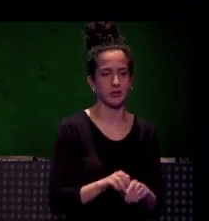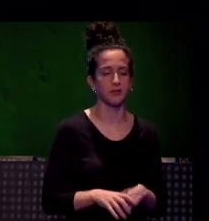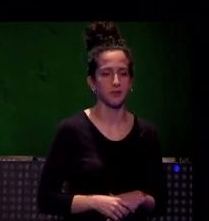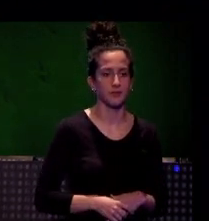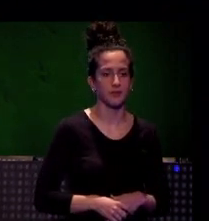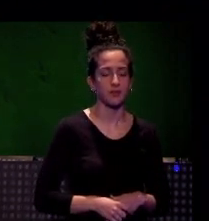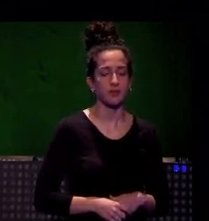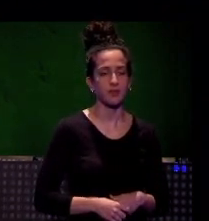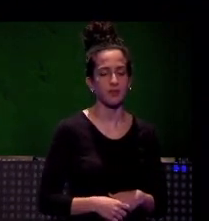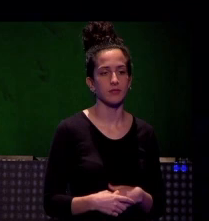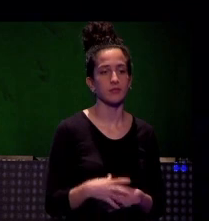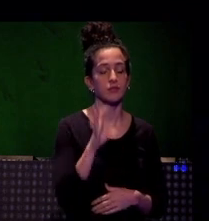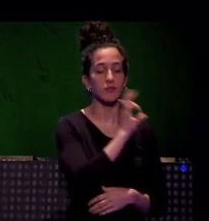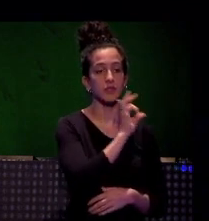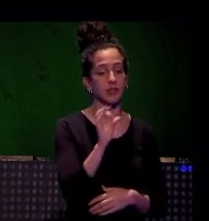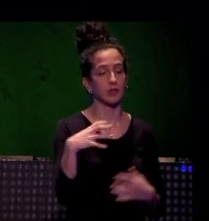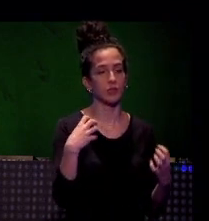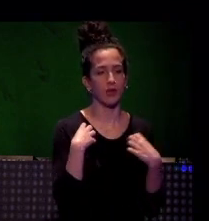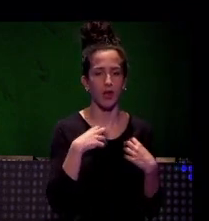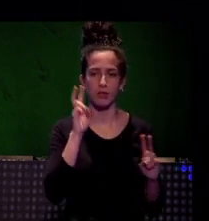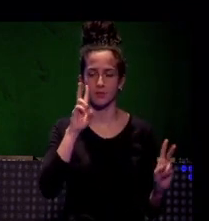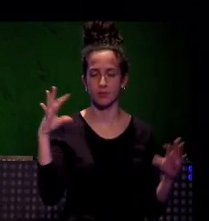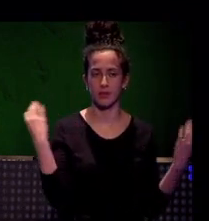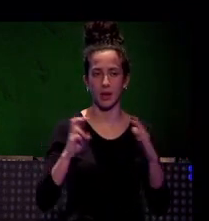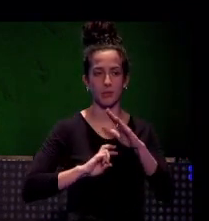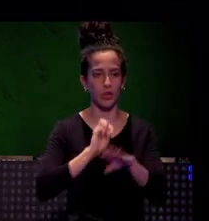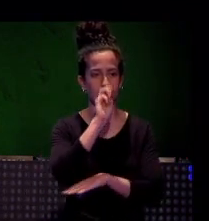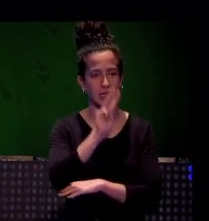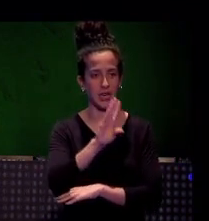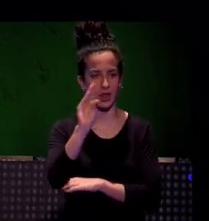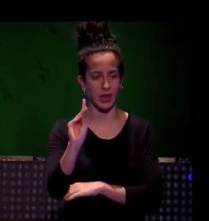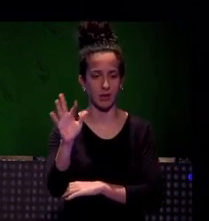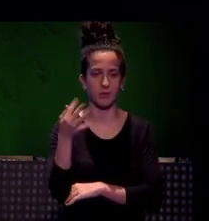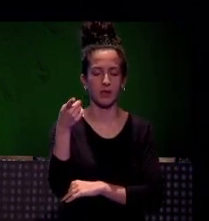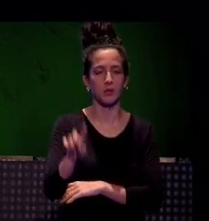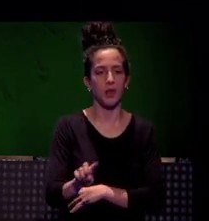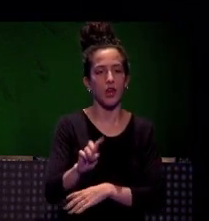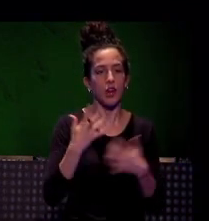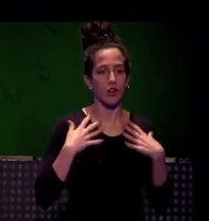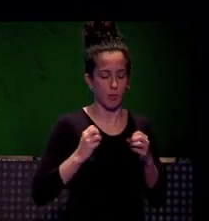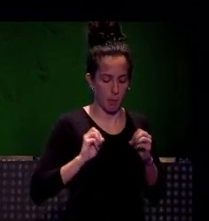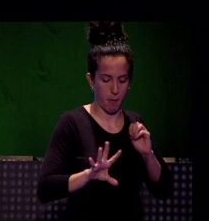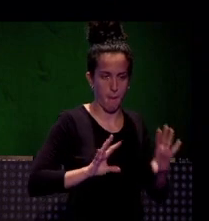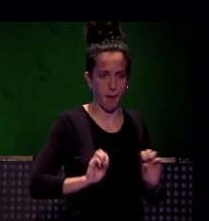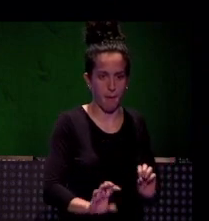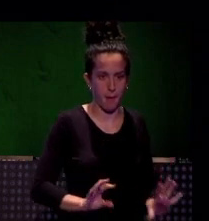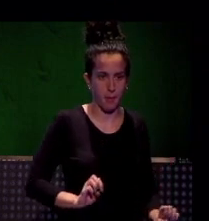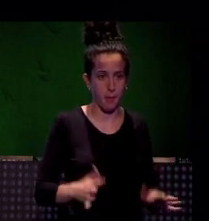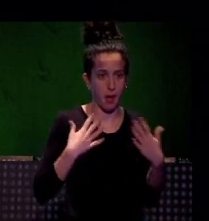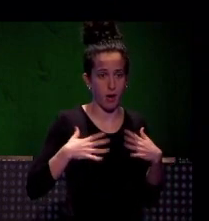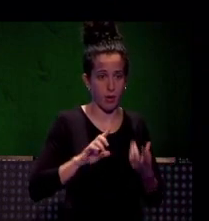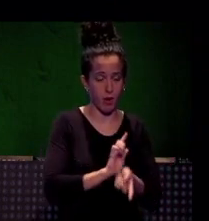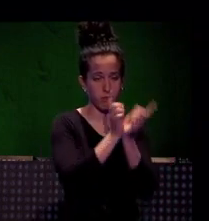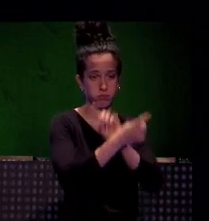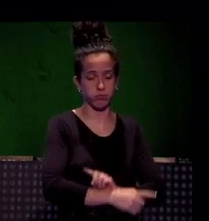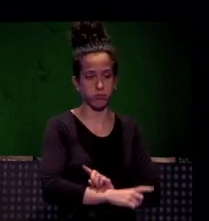visto impresoras 3d hemos visto ropa que se iluminaba ropa que es una ropa que se convierte